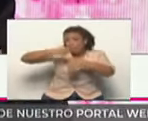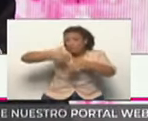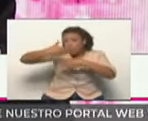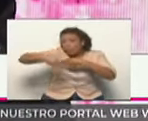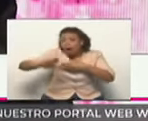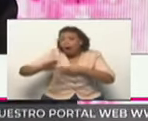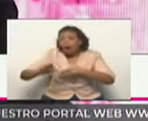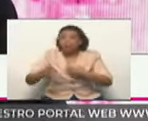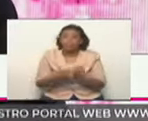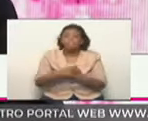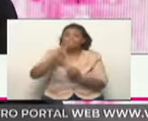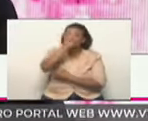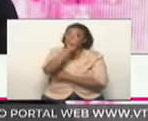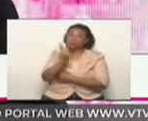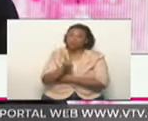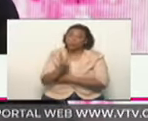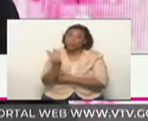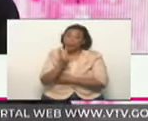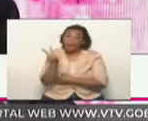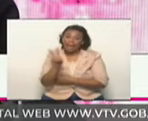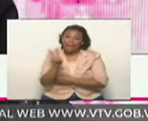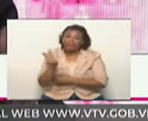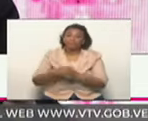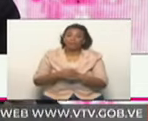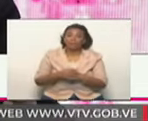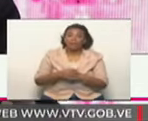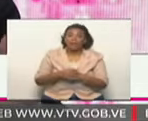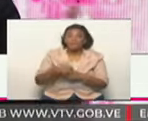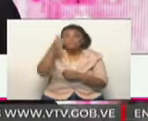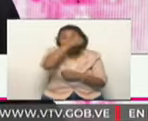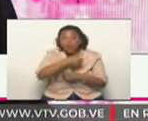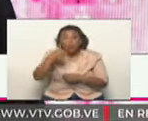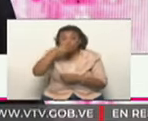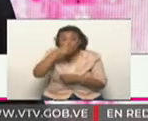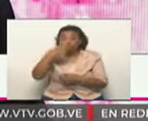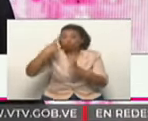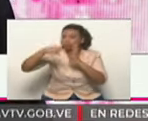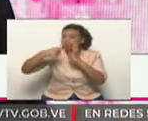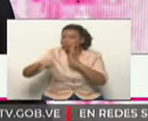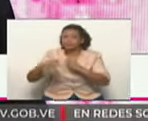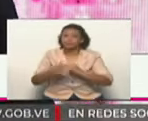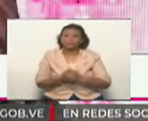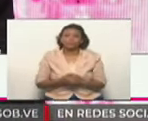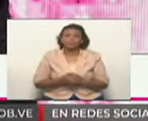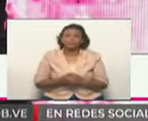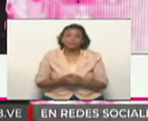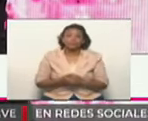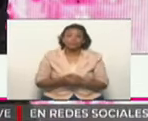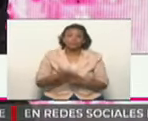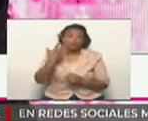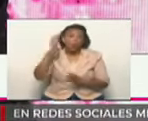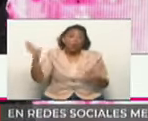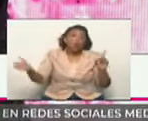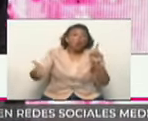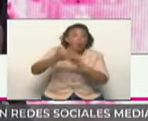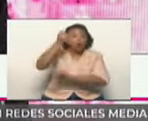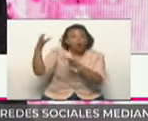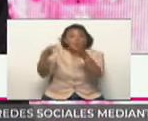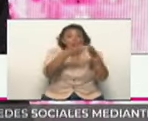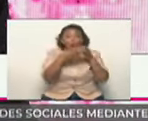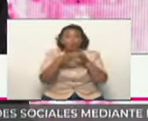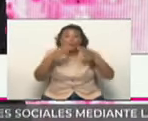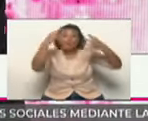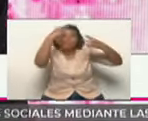como Venezuela, Belarus, etcétera, etcétera. Así que logra agrupar tres